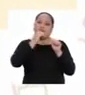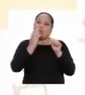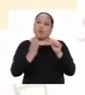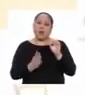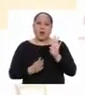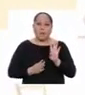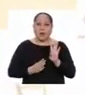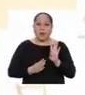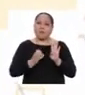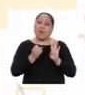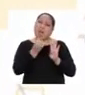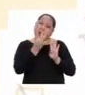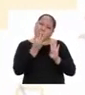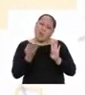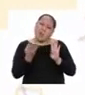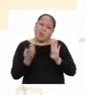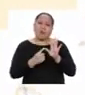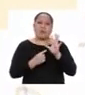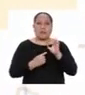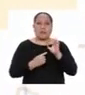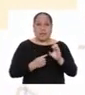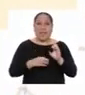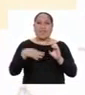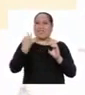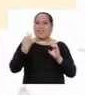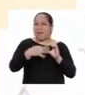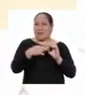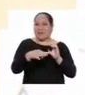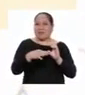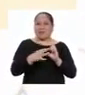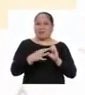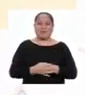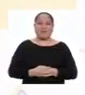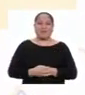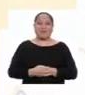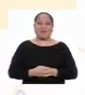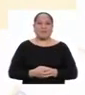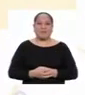nunca, B, a veces, C, siempre.